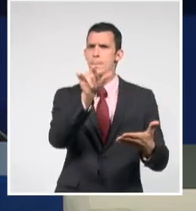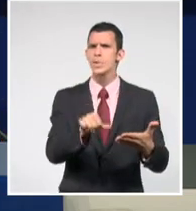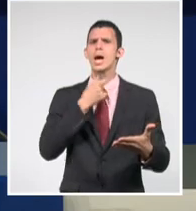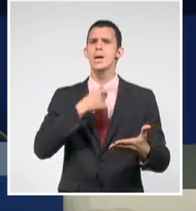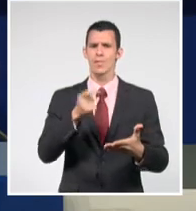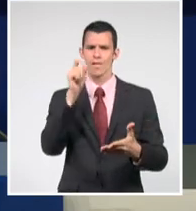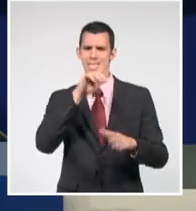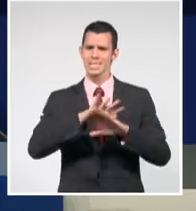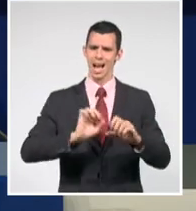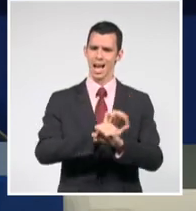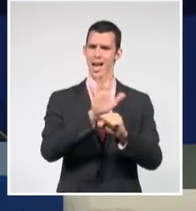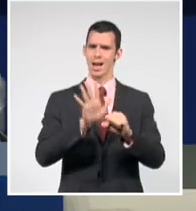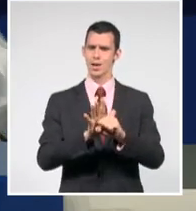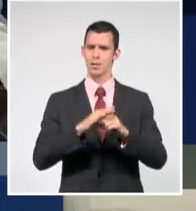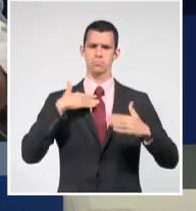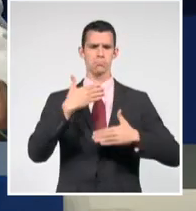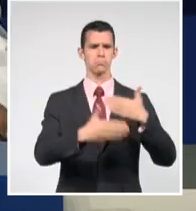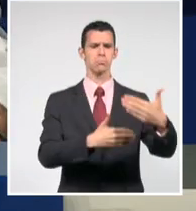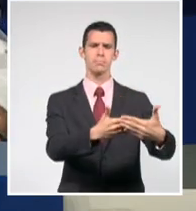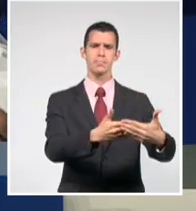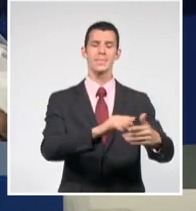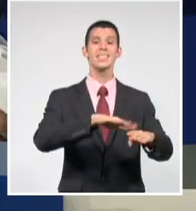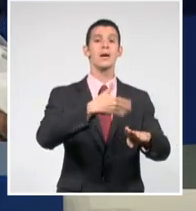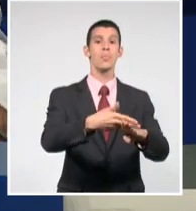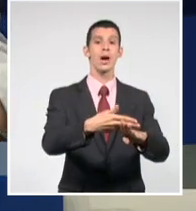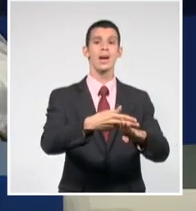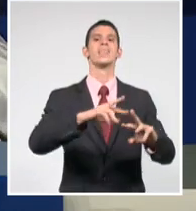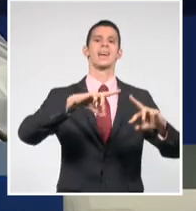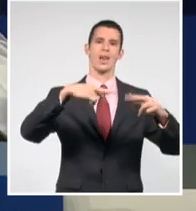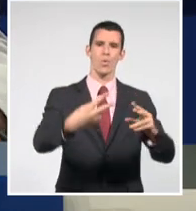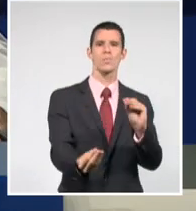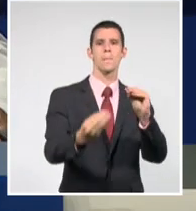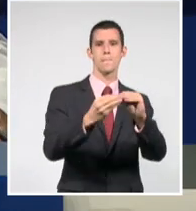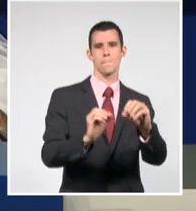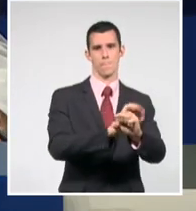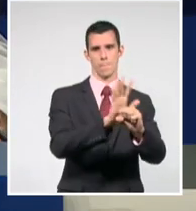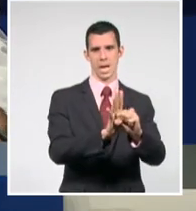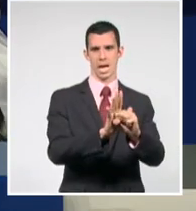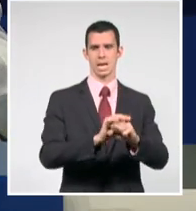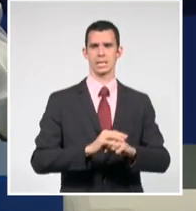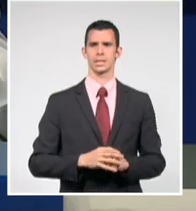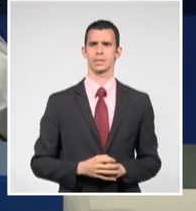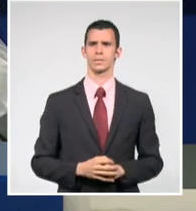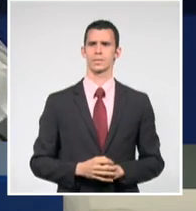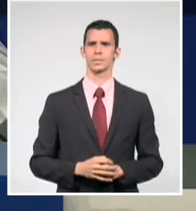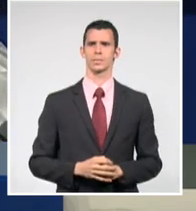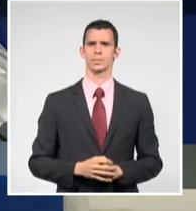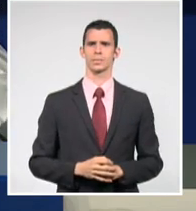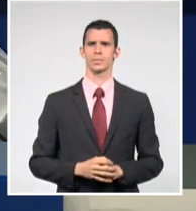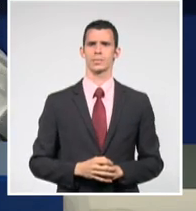reinfectar con el virus. O sea, que en un momento tuvieron la enfermedad,